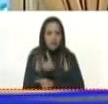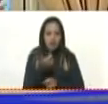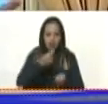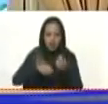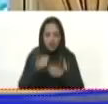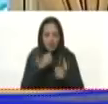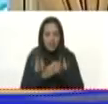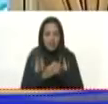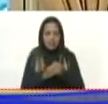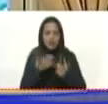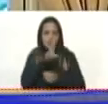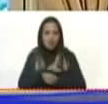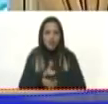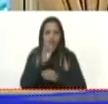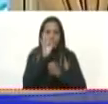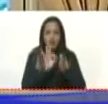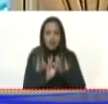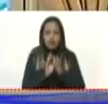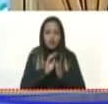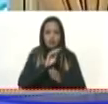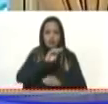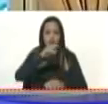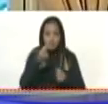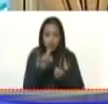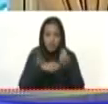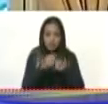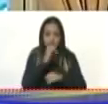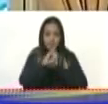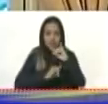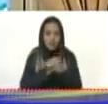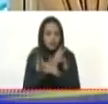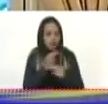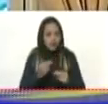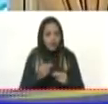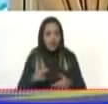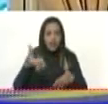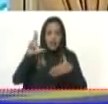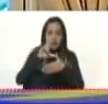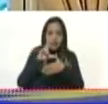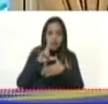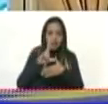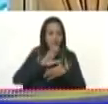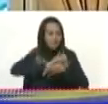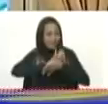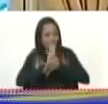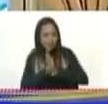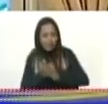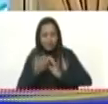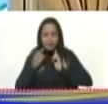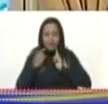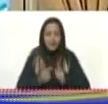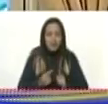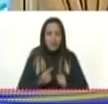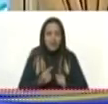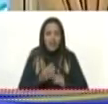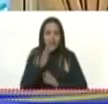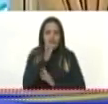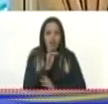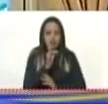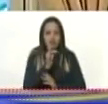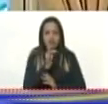del Fondo Monetario Internacional, no. En América Latina ha fracasado el modelo neoliberal del Fondo